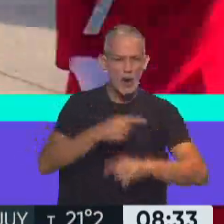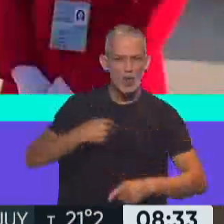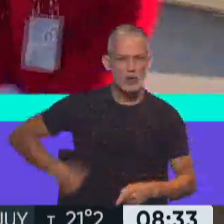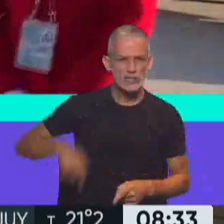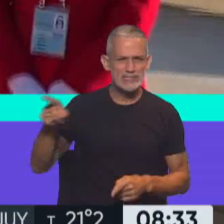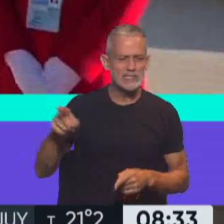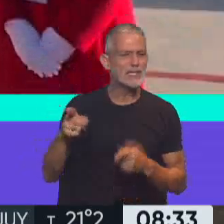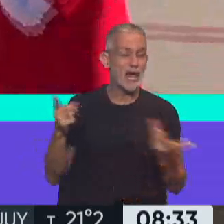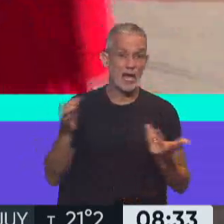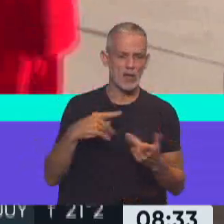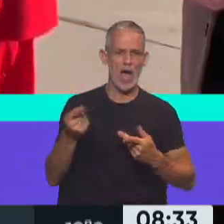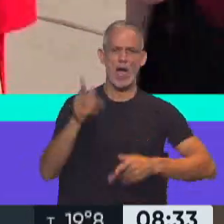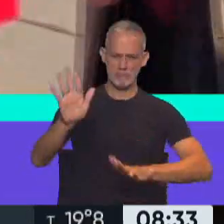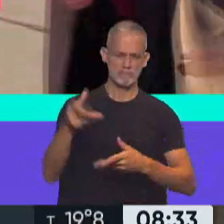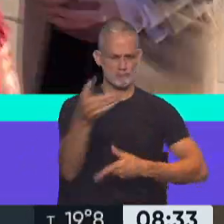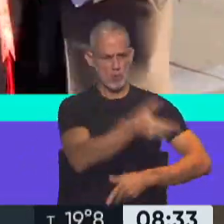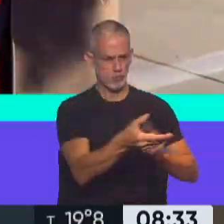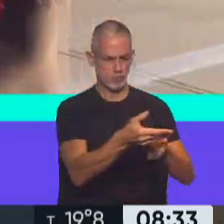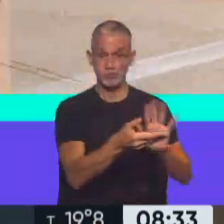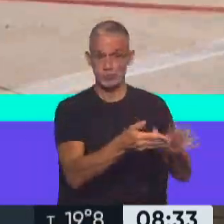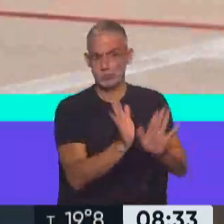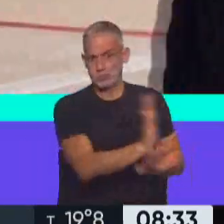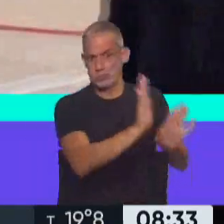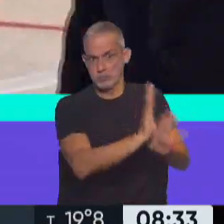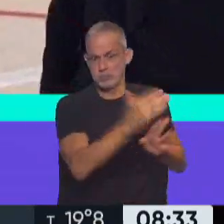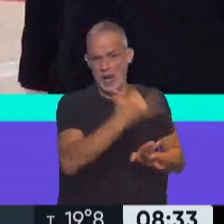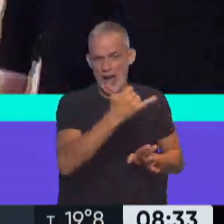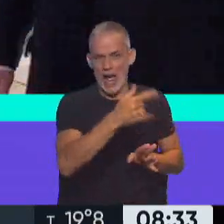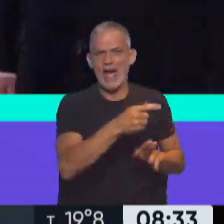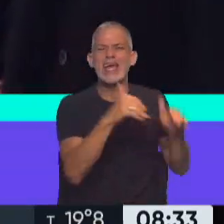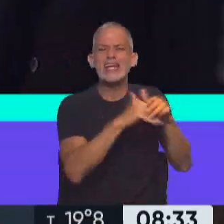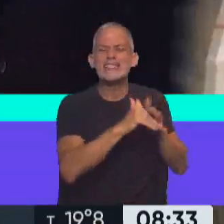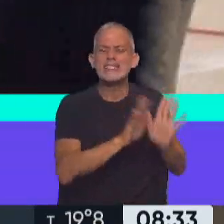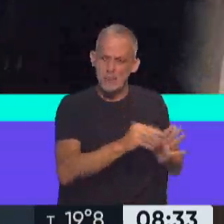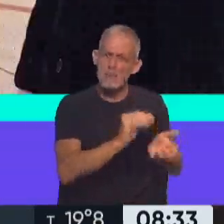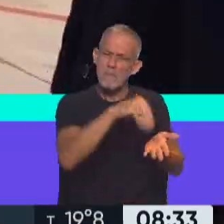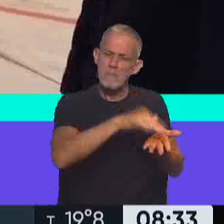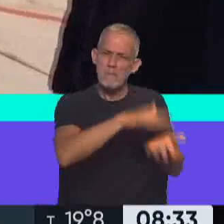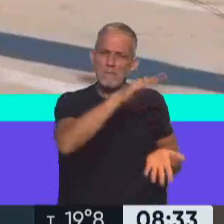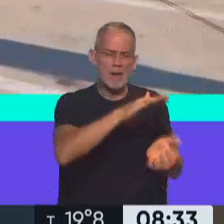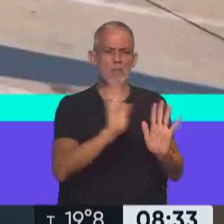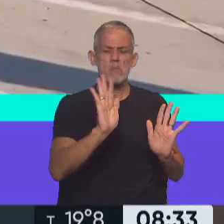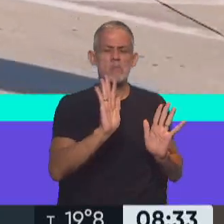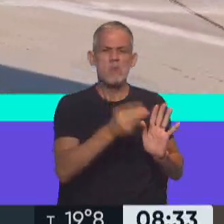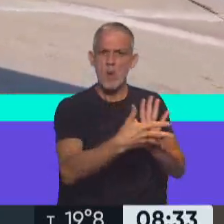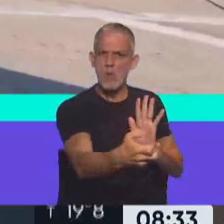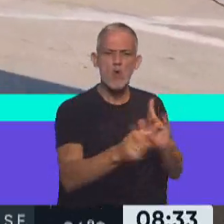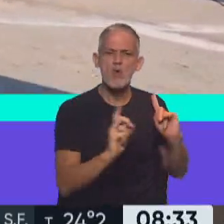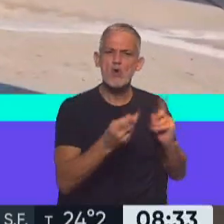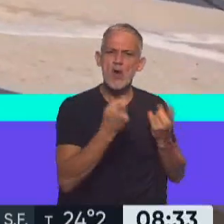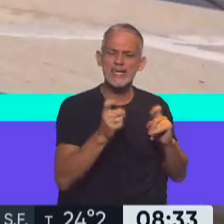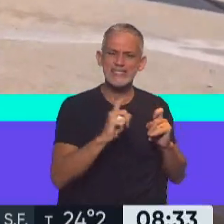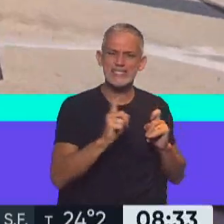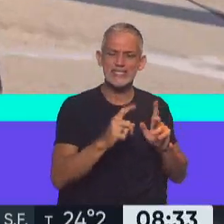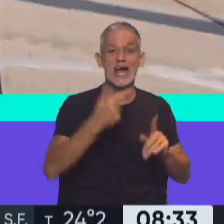momento que éste dejó esto para que engrosen tus reservas que tengas unas reservas más fortalecidas pero no tenés que usarlos eso es un